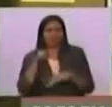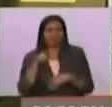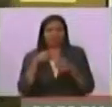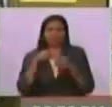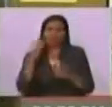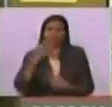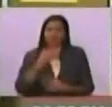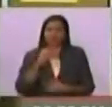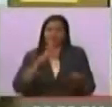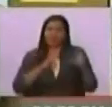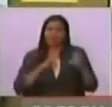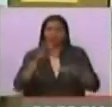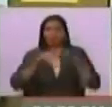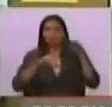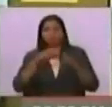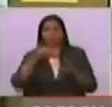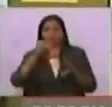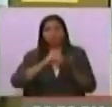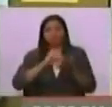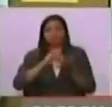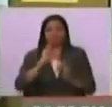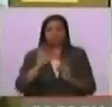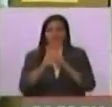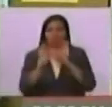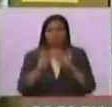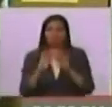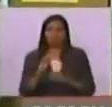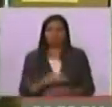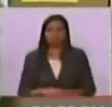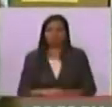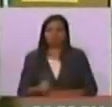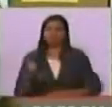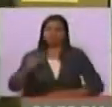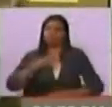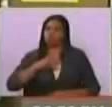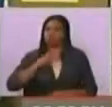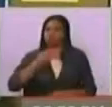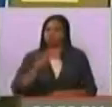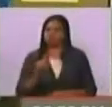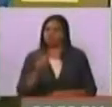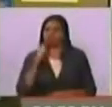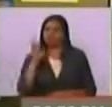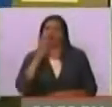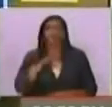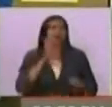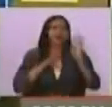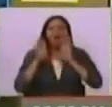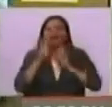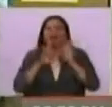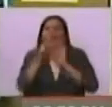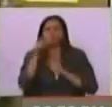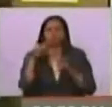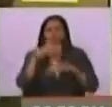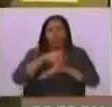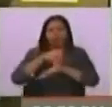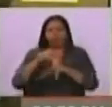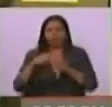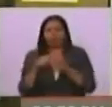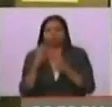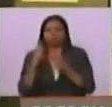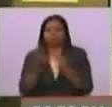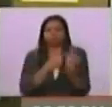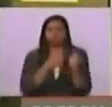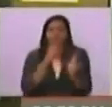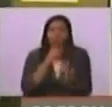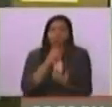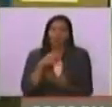la justicia tiene que imponerse. Y usted no puede ir hablando bolsería de la gente por la calle y que no haya responsabilidad.